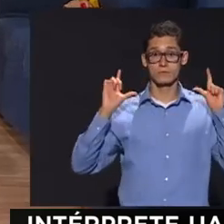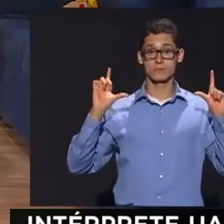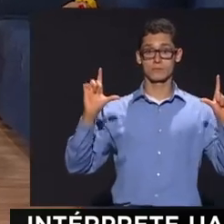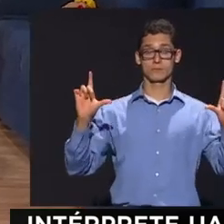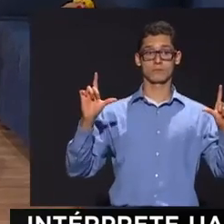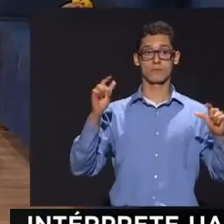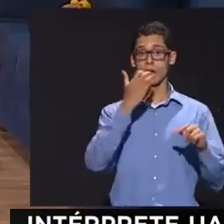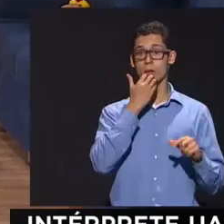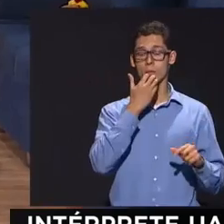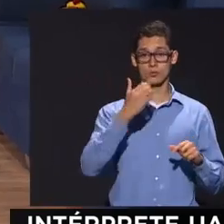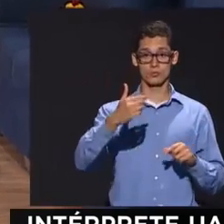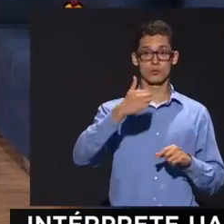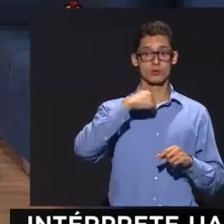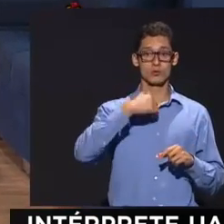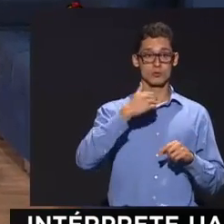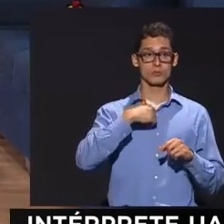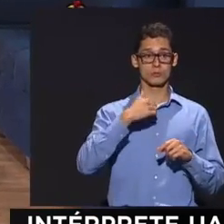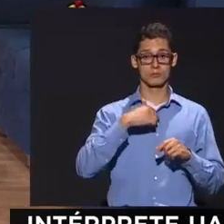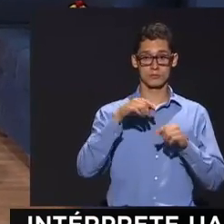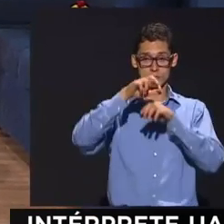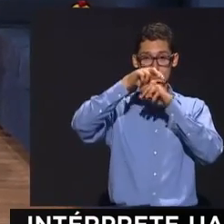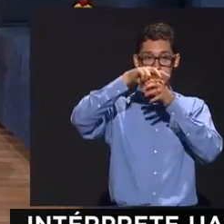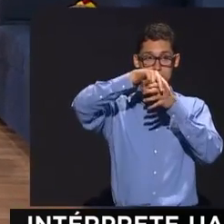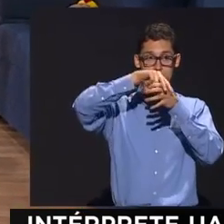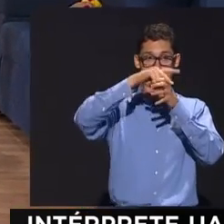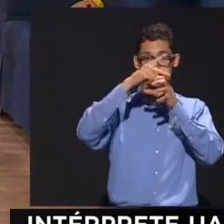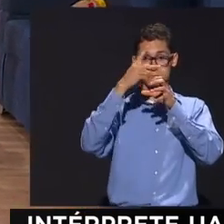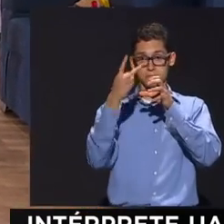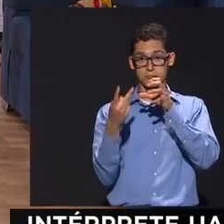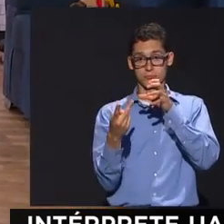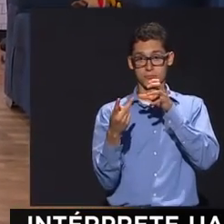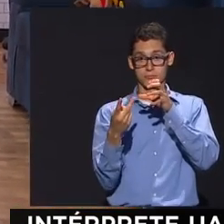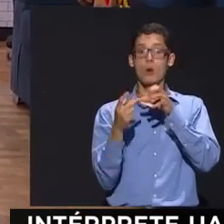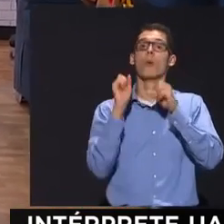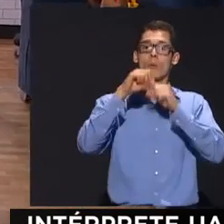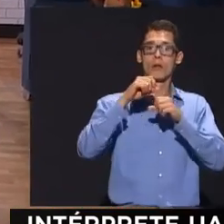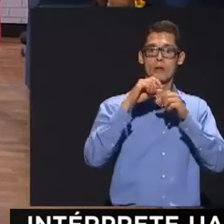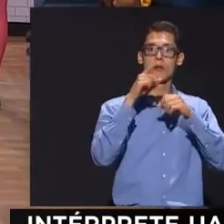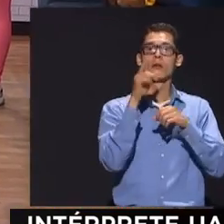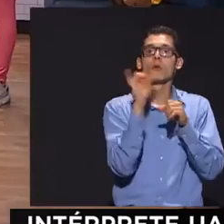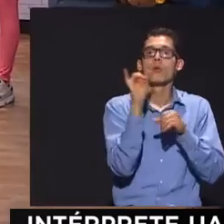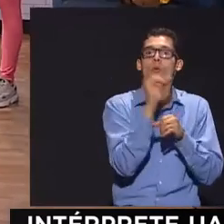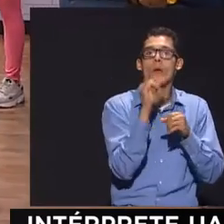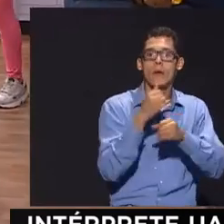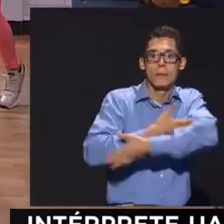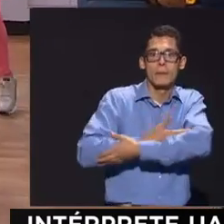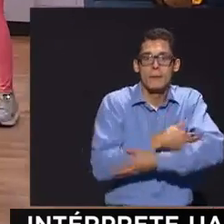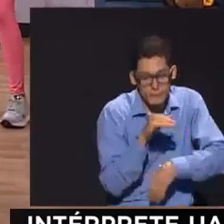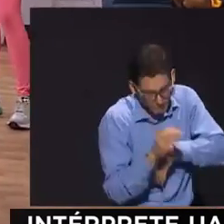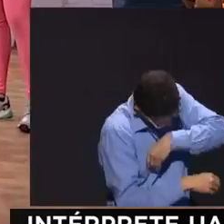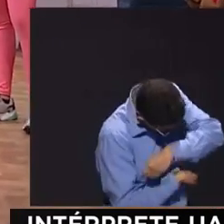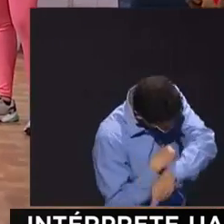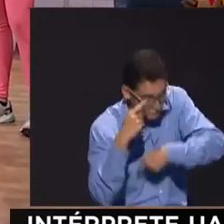que si me voy a caer tenemos un problema de protección que es rodar como hacíamos desde verdades